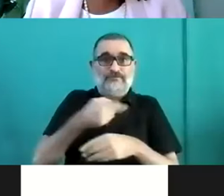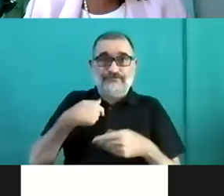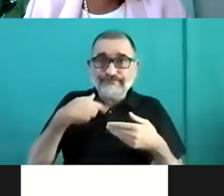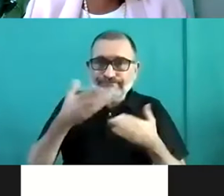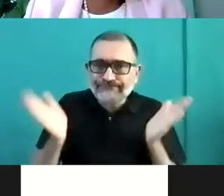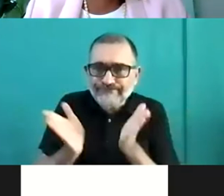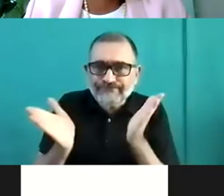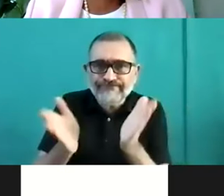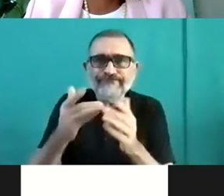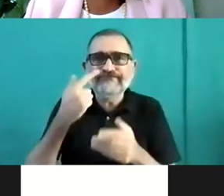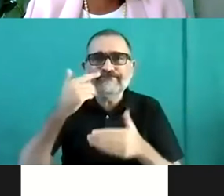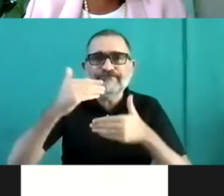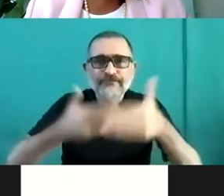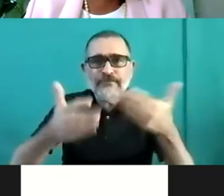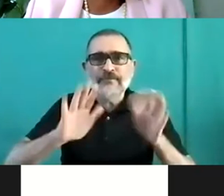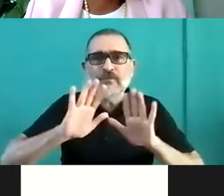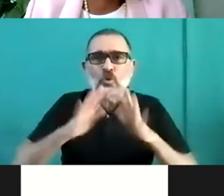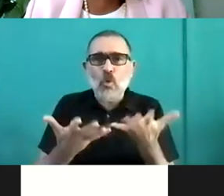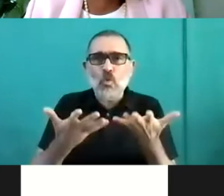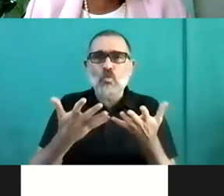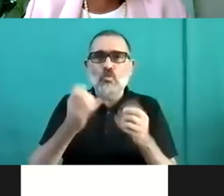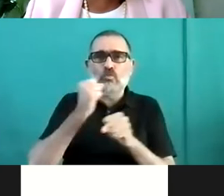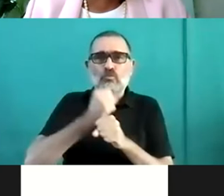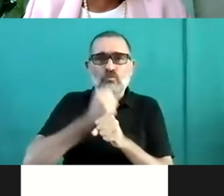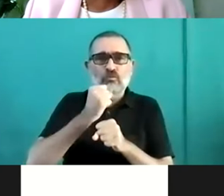con epilepsia.